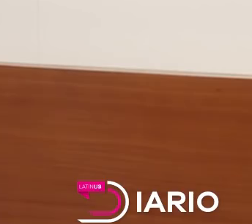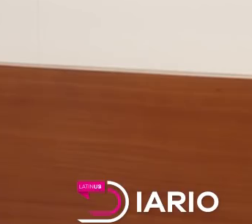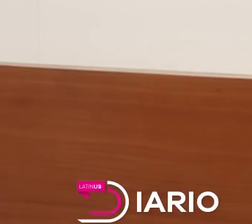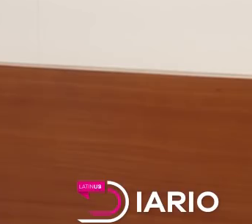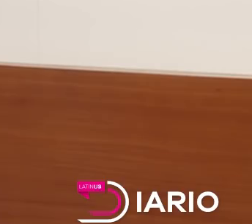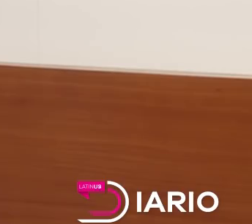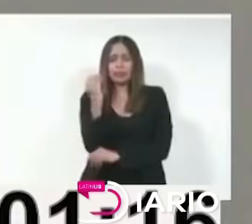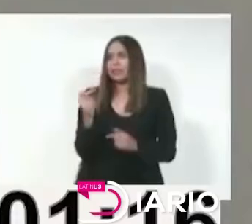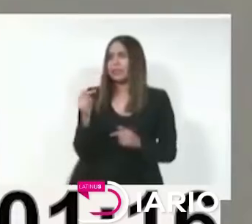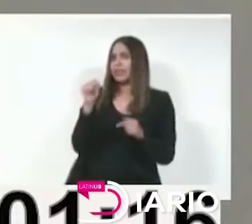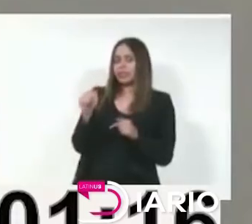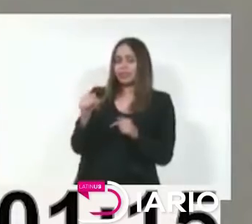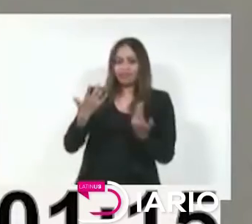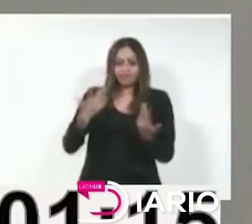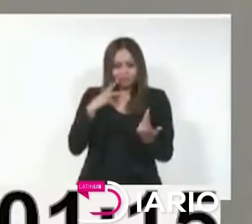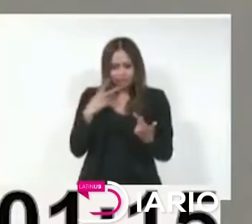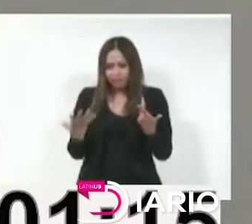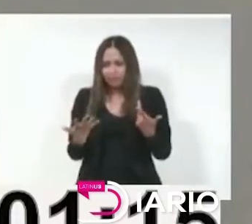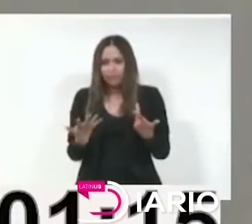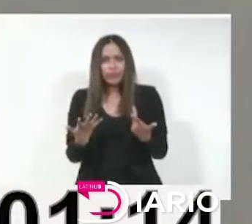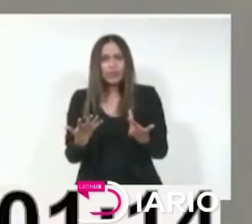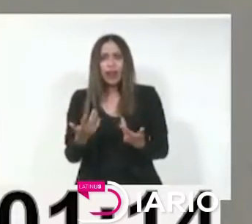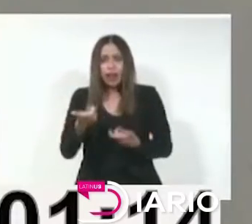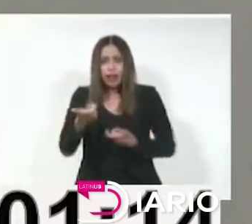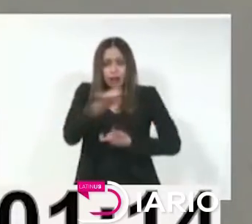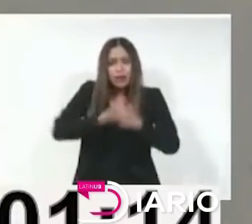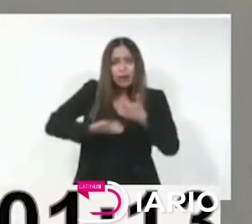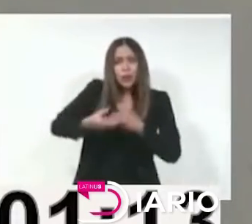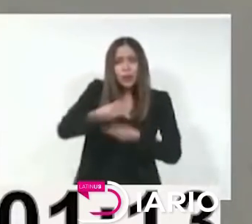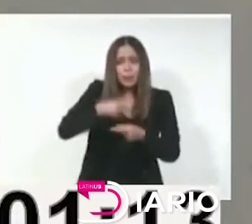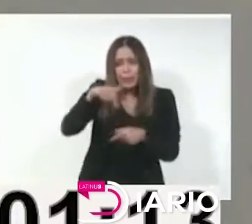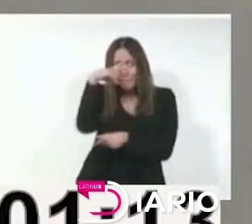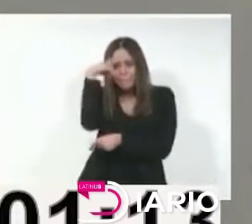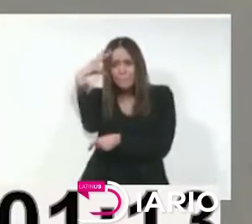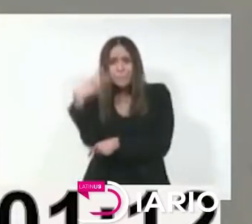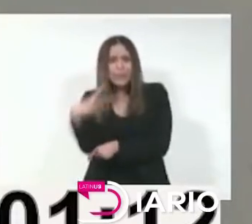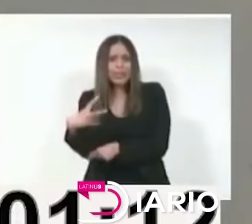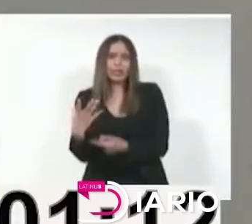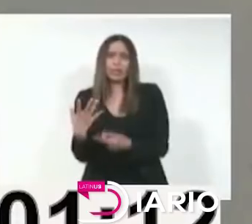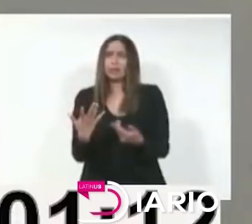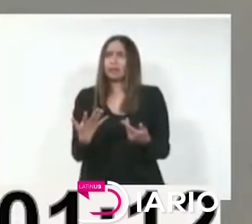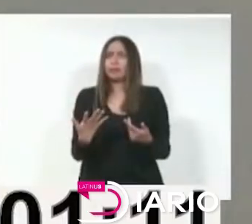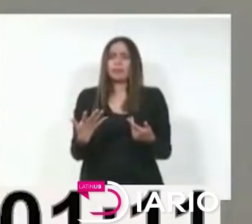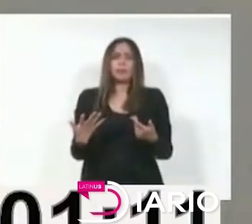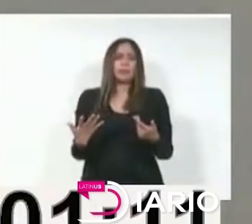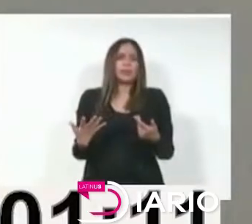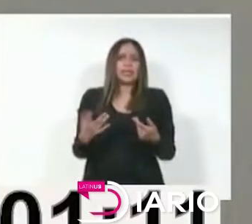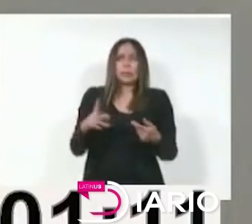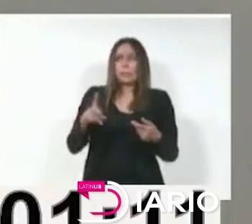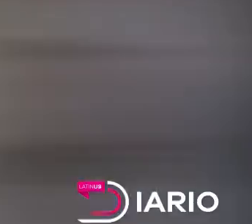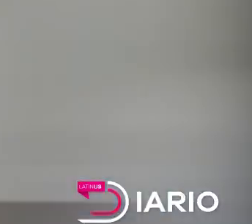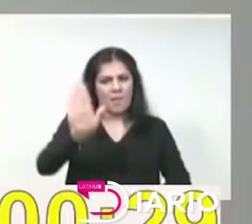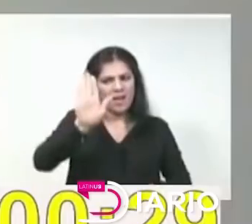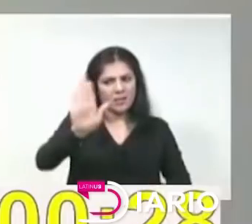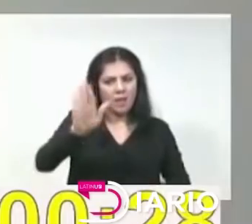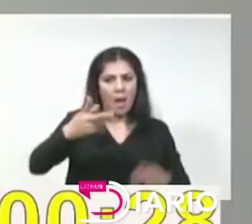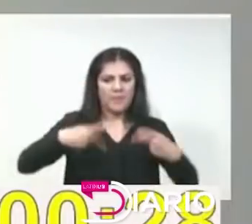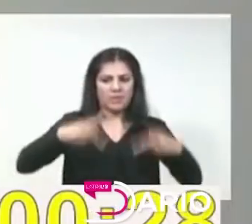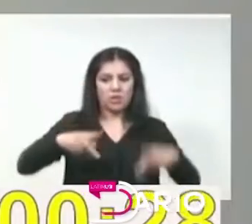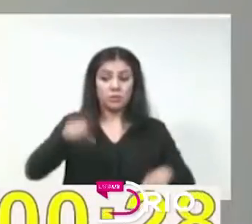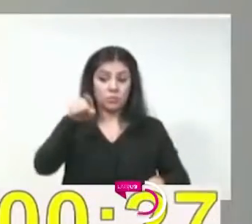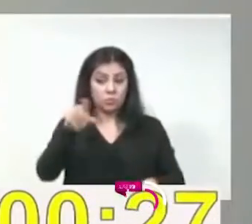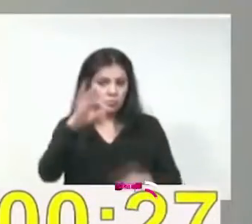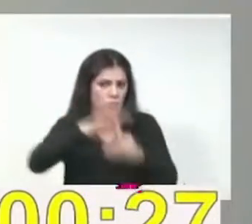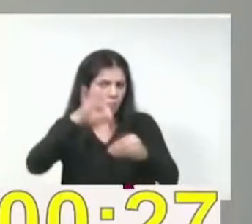públicos la economía en méxico está en un momento catastrófico si no votan por ellos